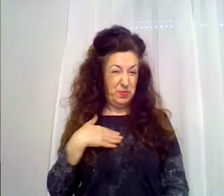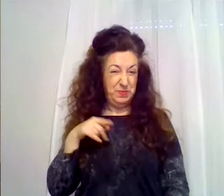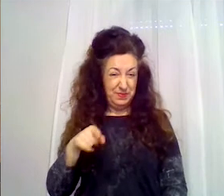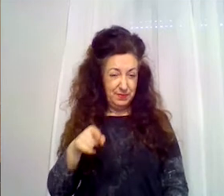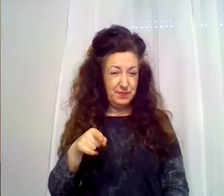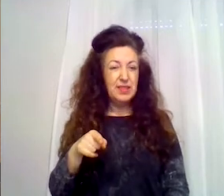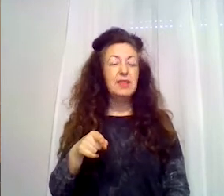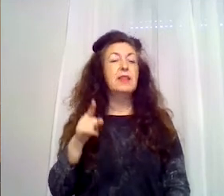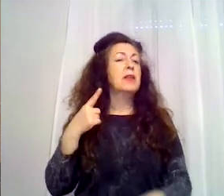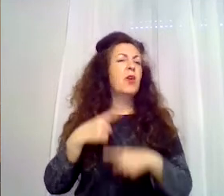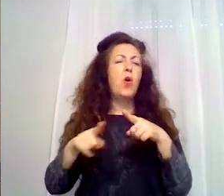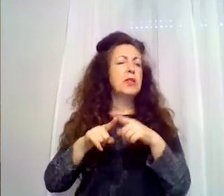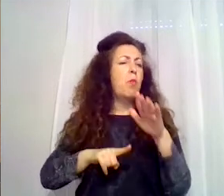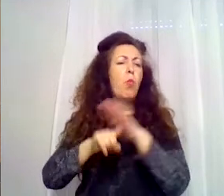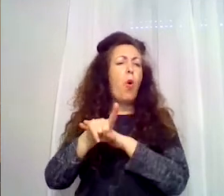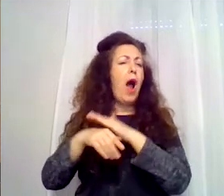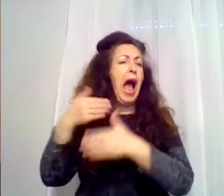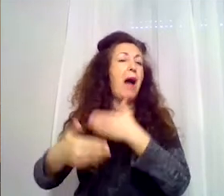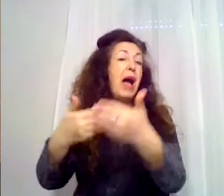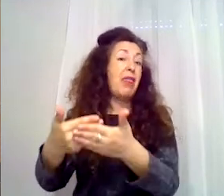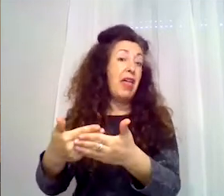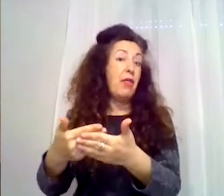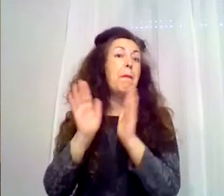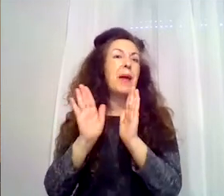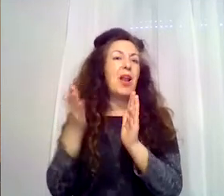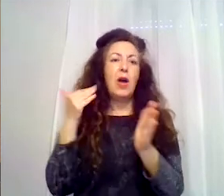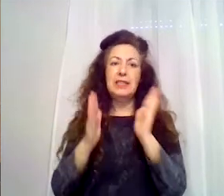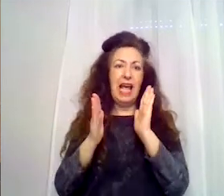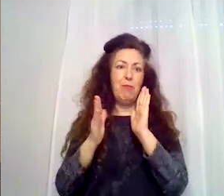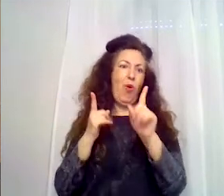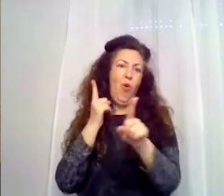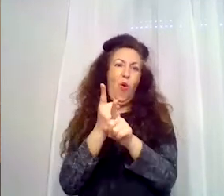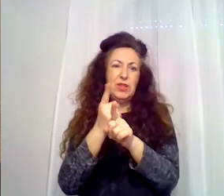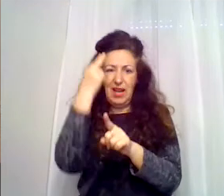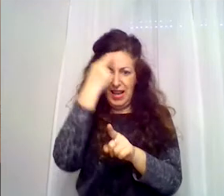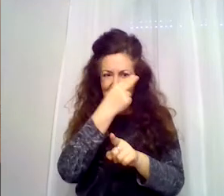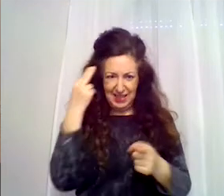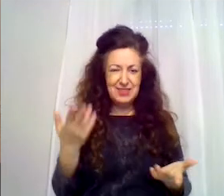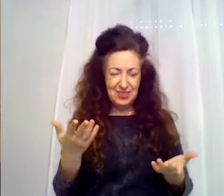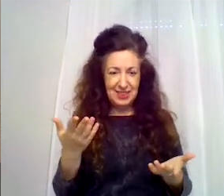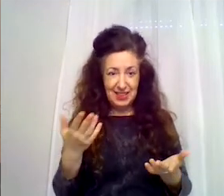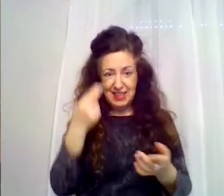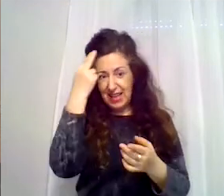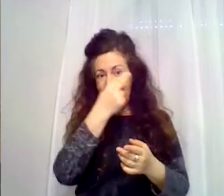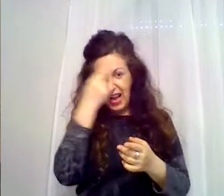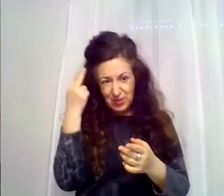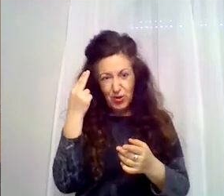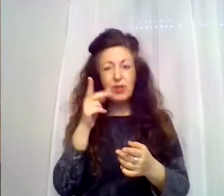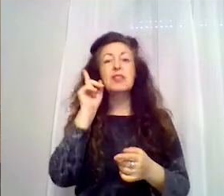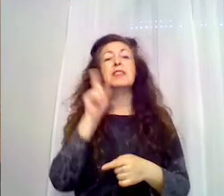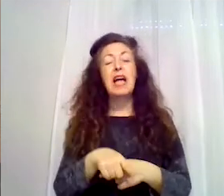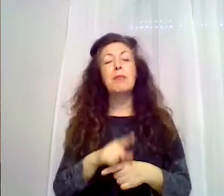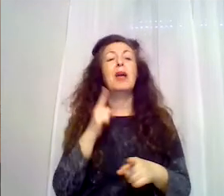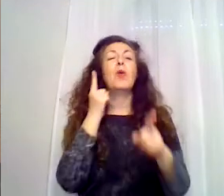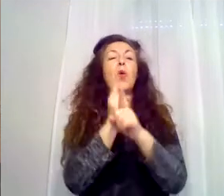los medios en las historias de la historia, es decir, en las historias de la política. En otro momento se